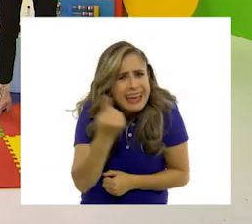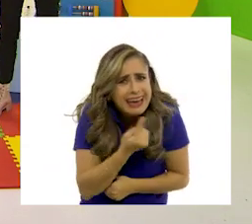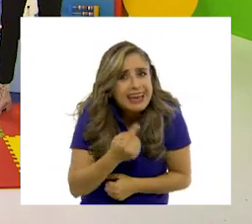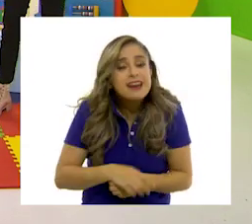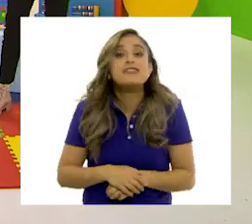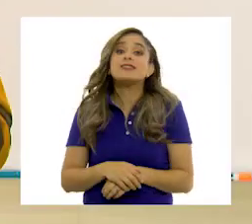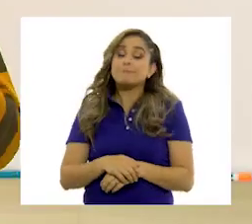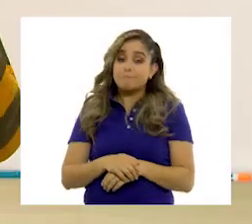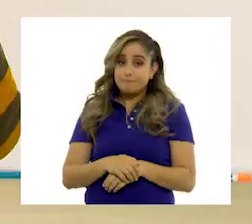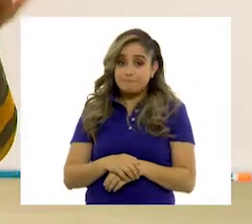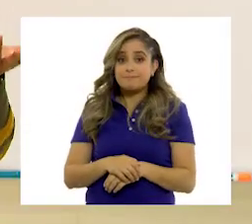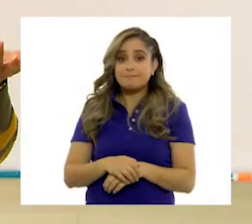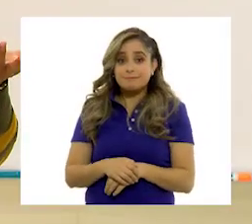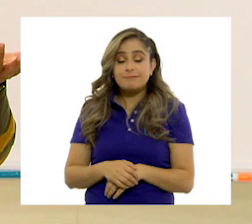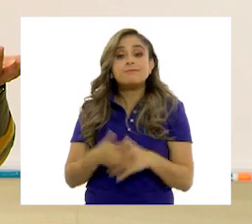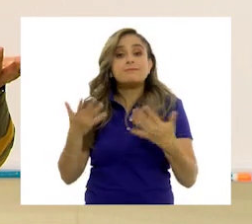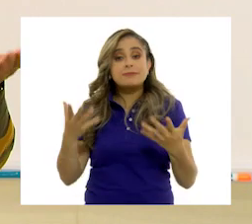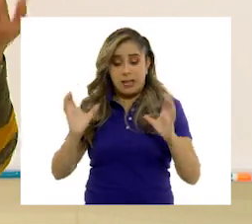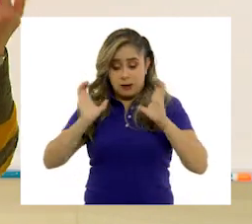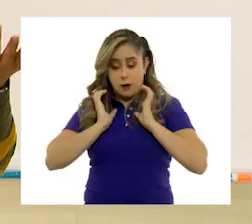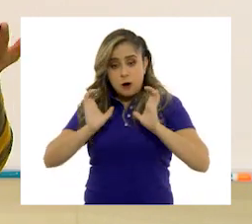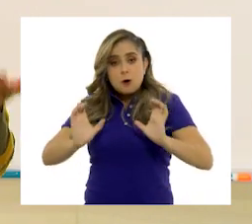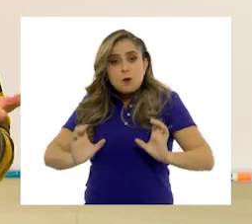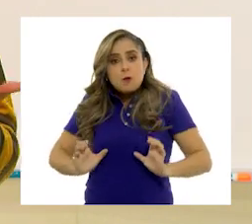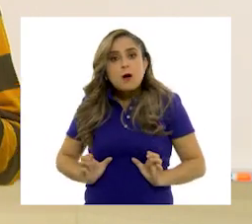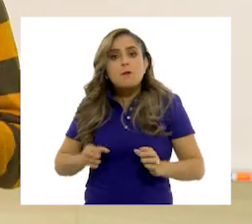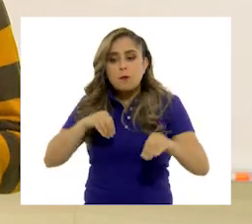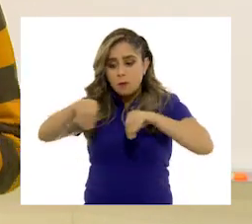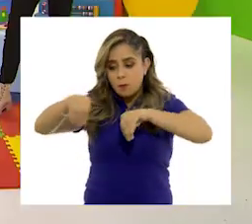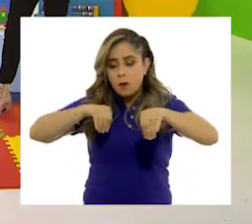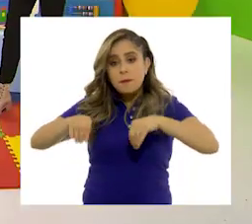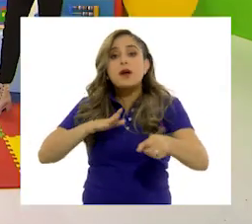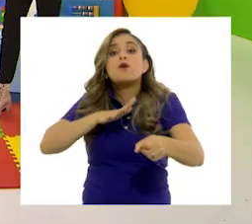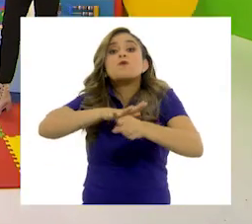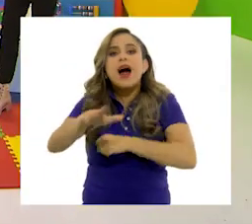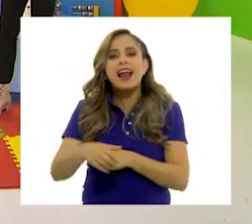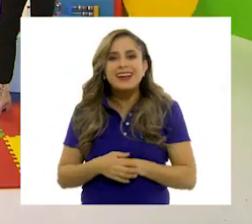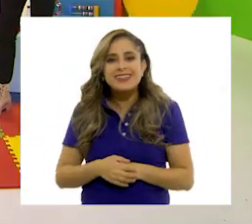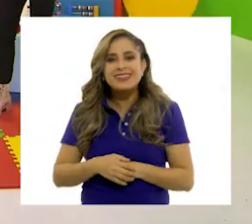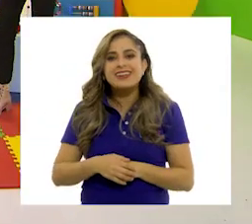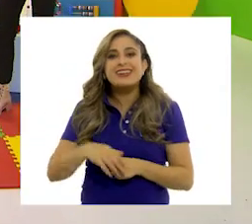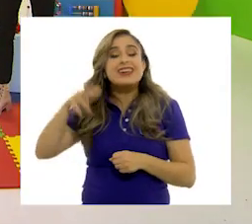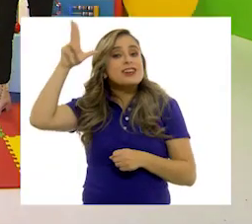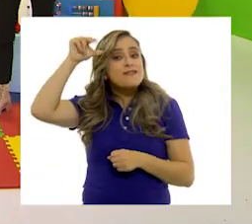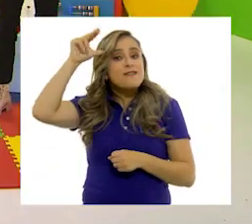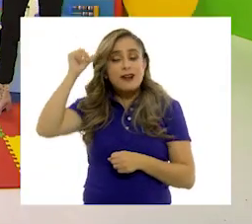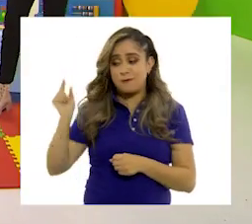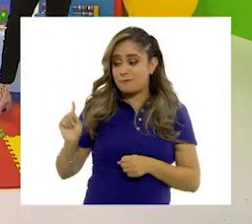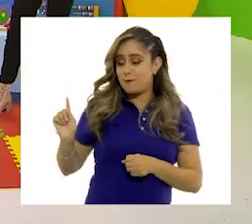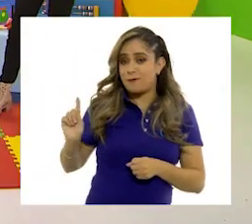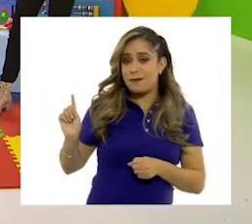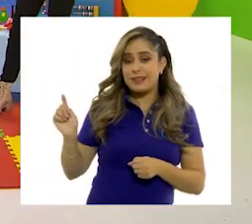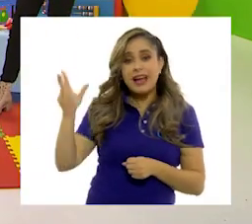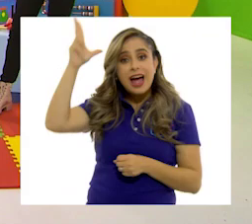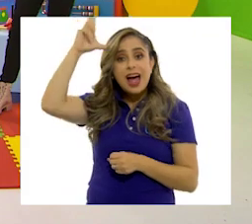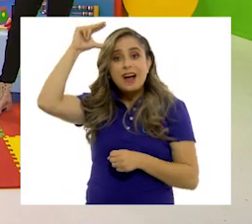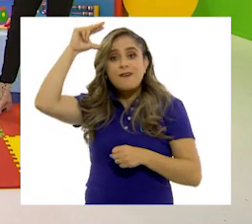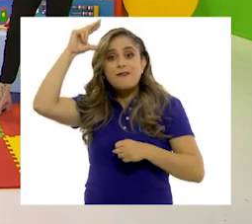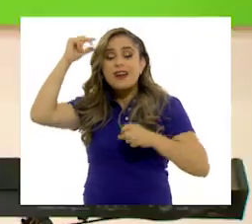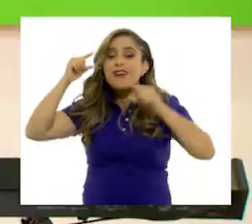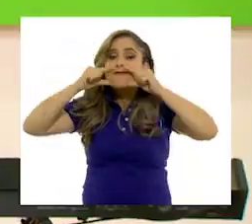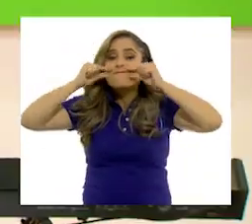¡Wow! ¿Qué parte del cuerpo creen que mueva? Los bigotes. La colita.